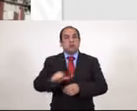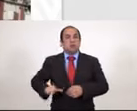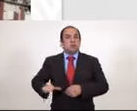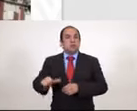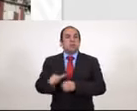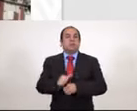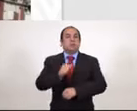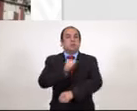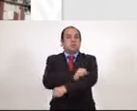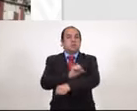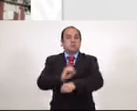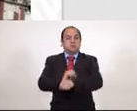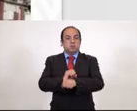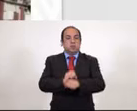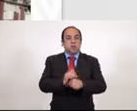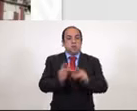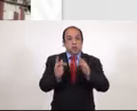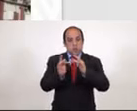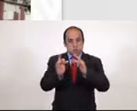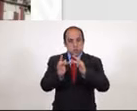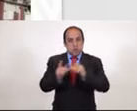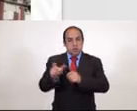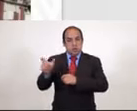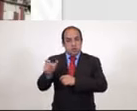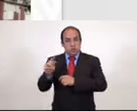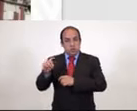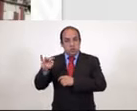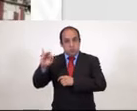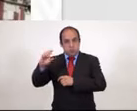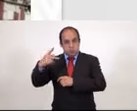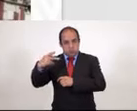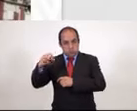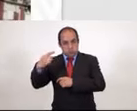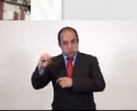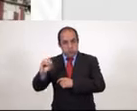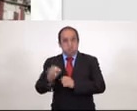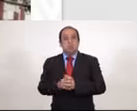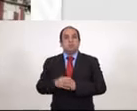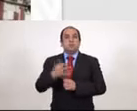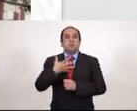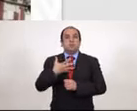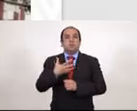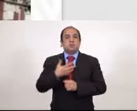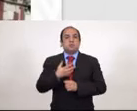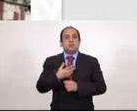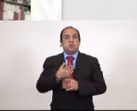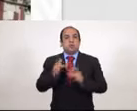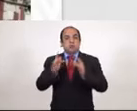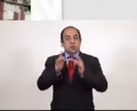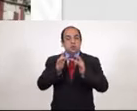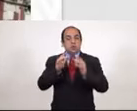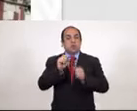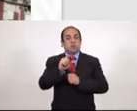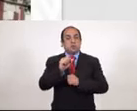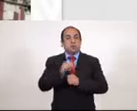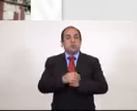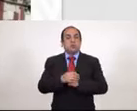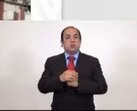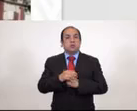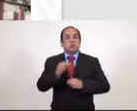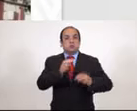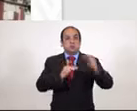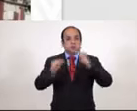bombeo Xotepingo. Desde ahí se envía a los tanques Cerro de la Estrella para dar servicio al 60%